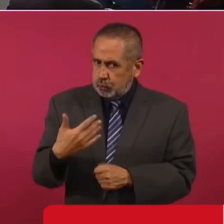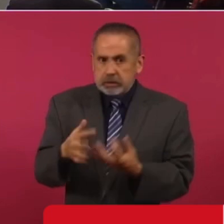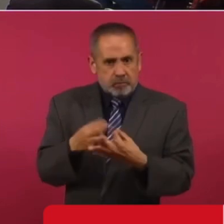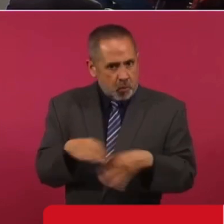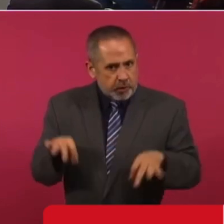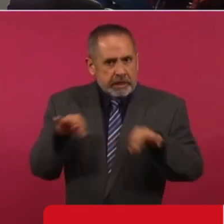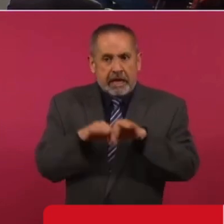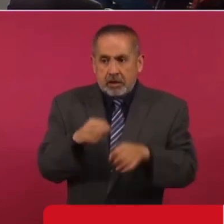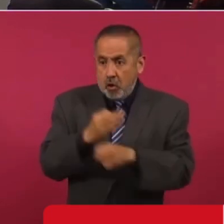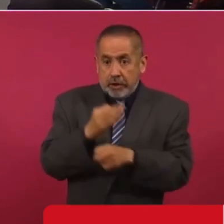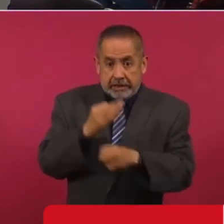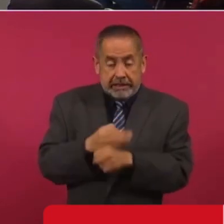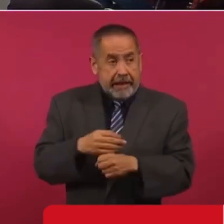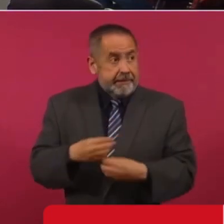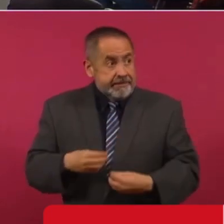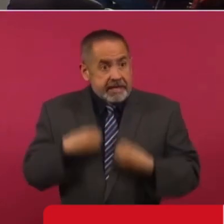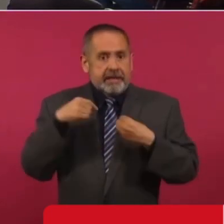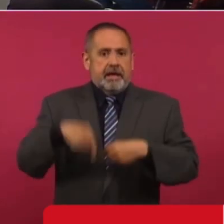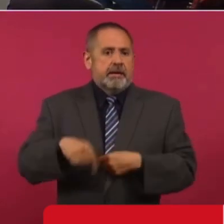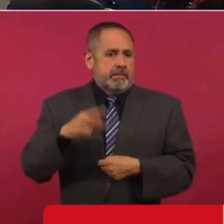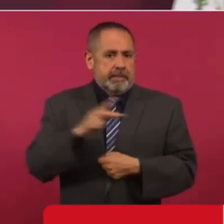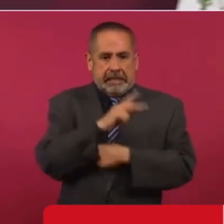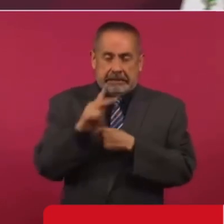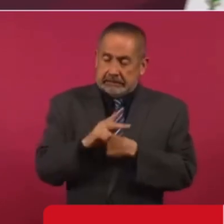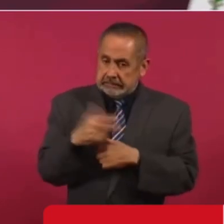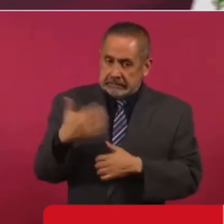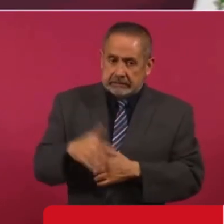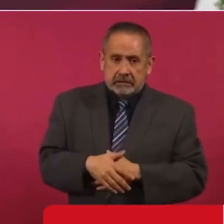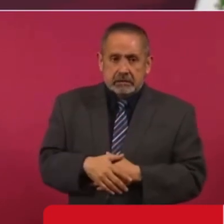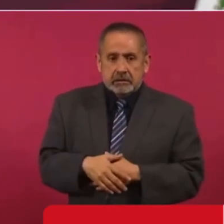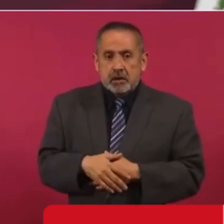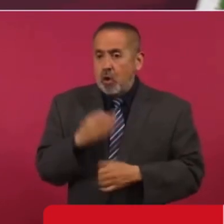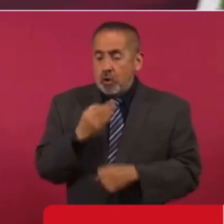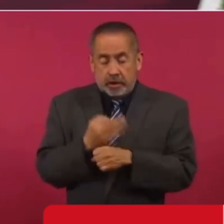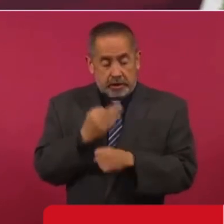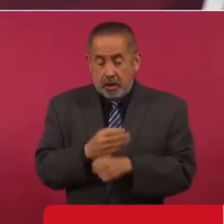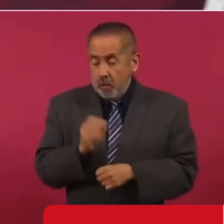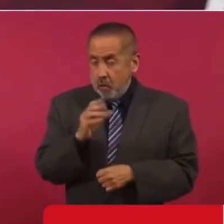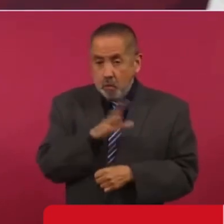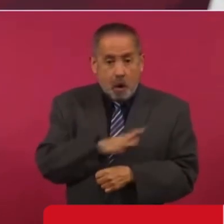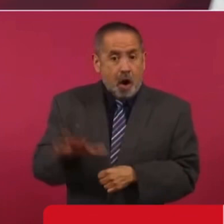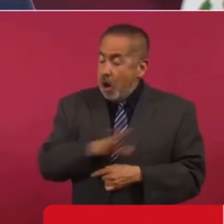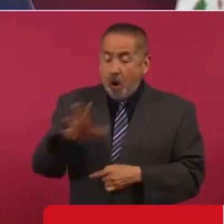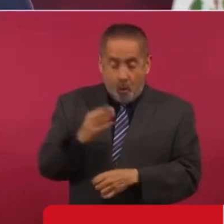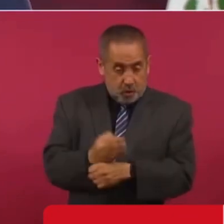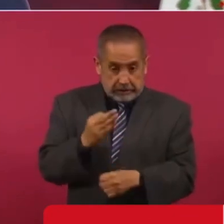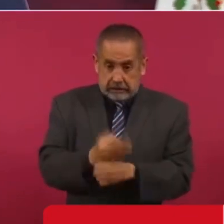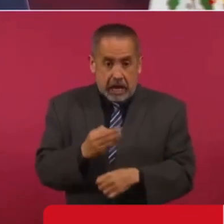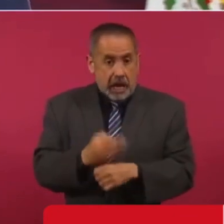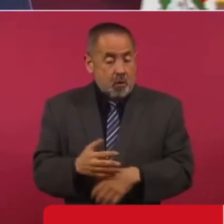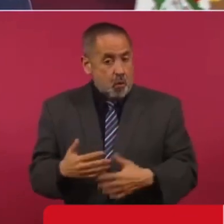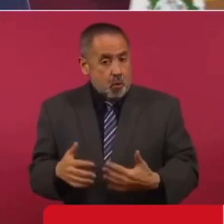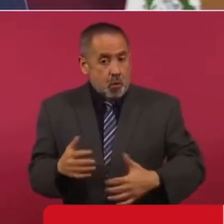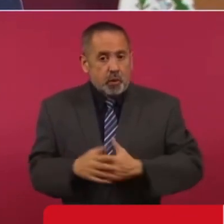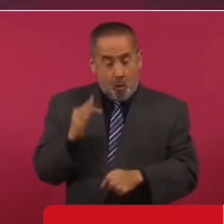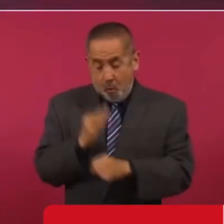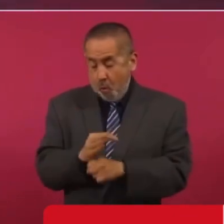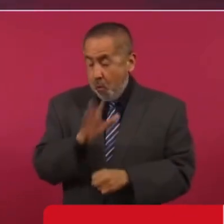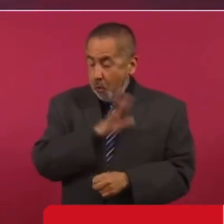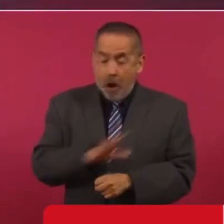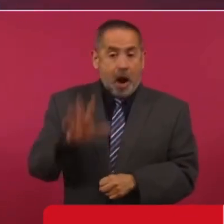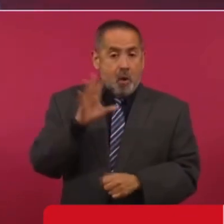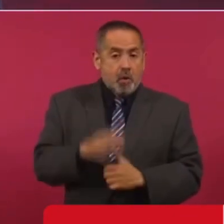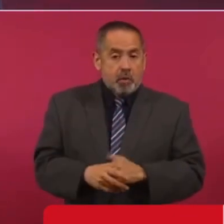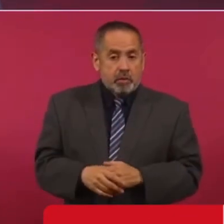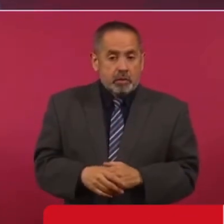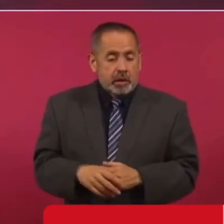importantísimo en nuestro país. Son momentos estelares en nuestra historia. No nos podemos quejar.